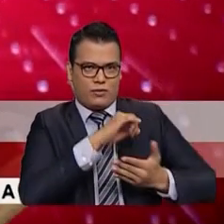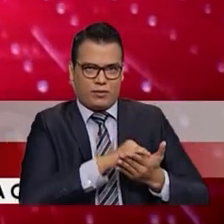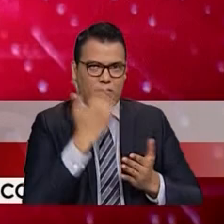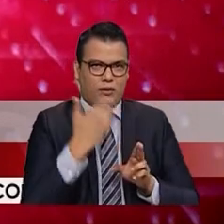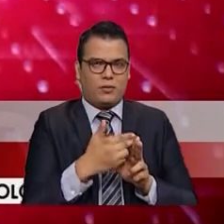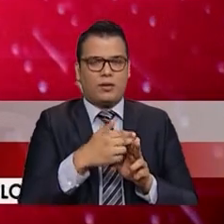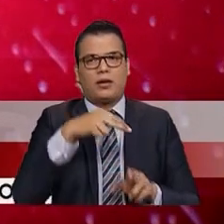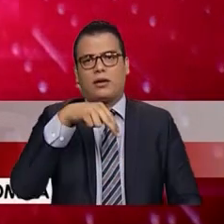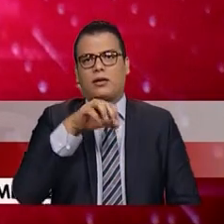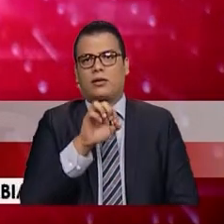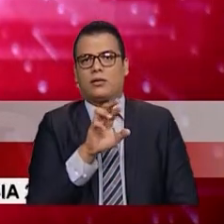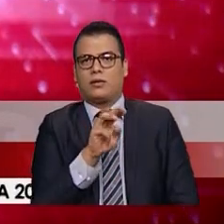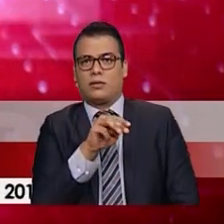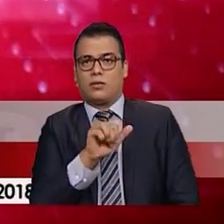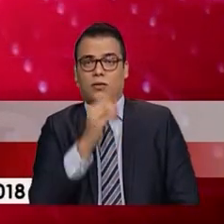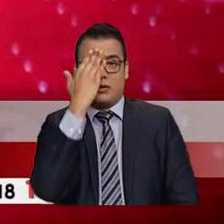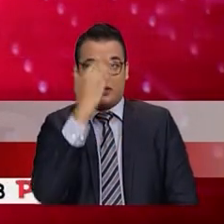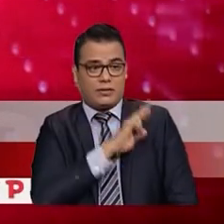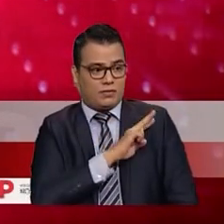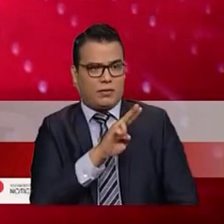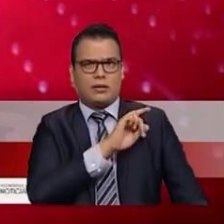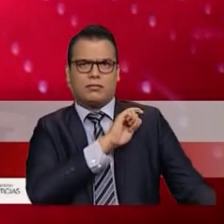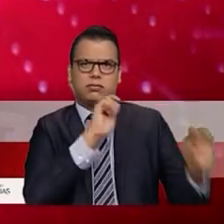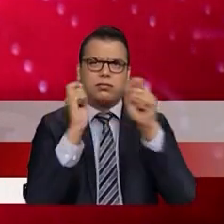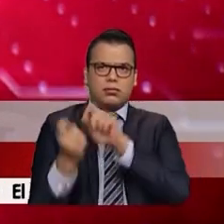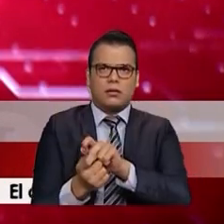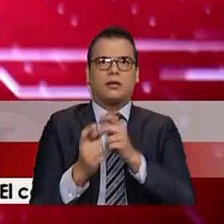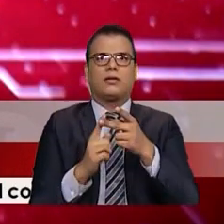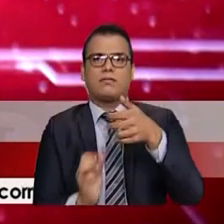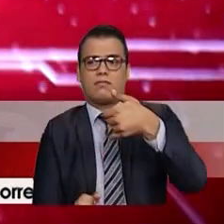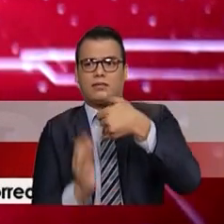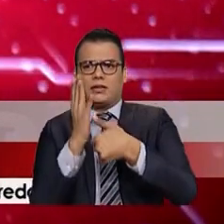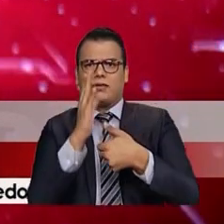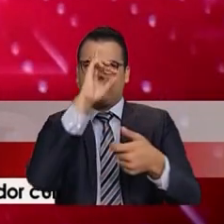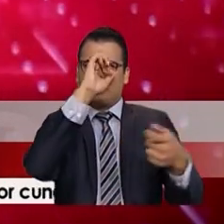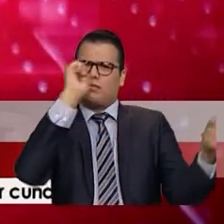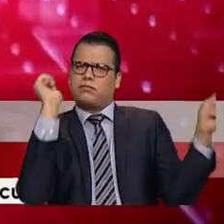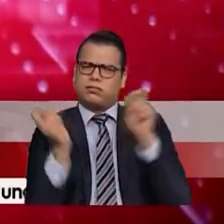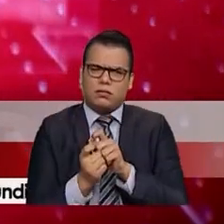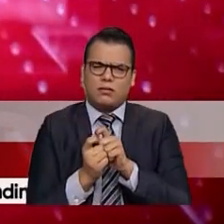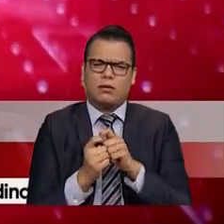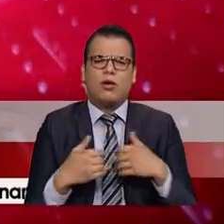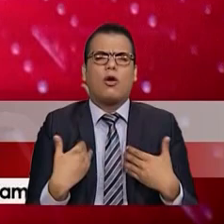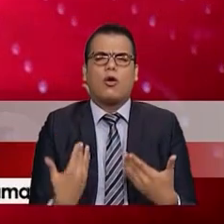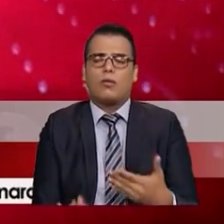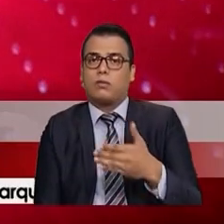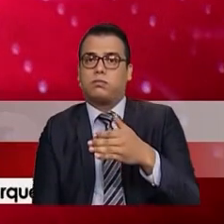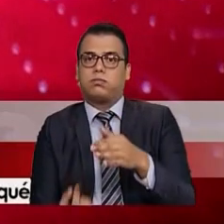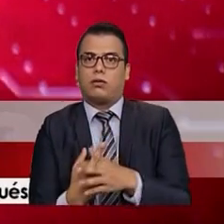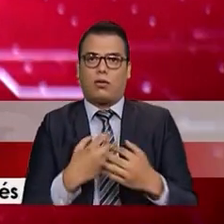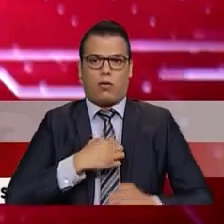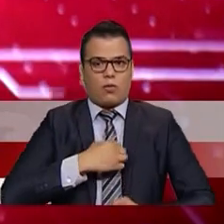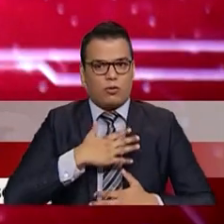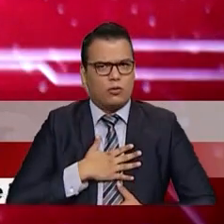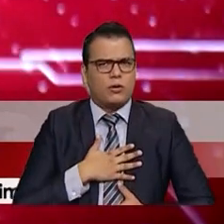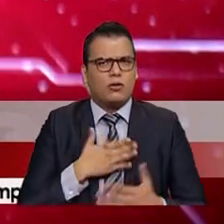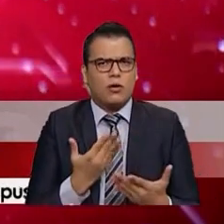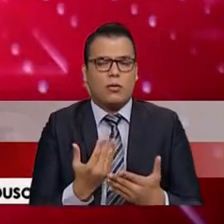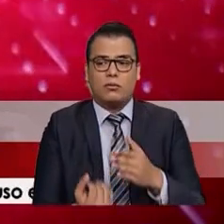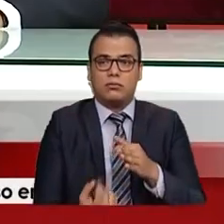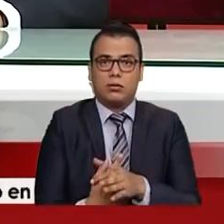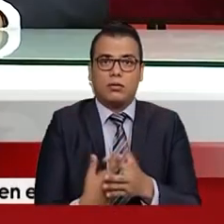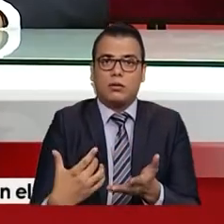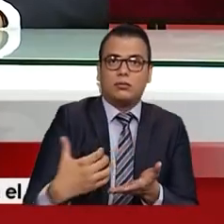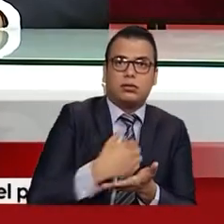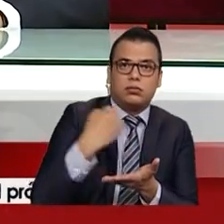transformación del valle y del pacífico colombiano se genera cuando empecemos a construir mayores oportunidades de ingreso y de empleo